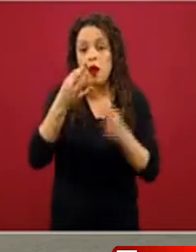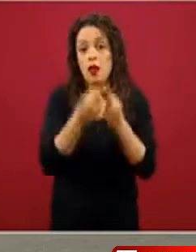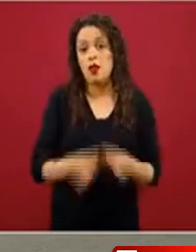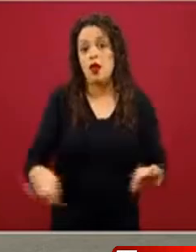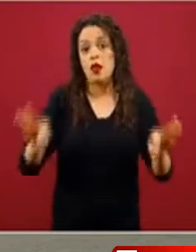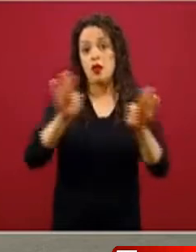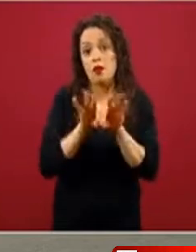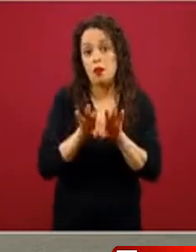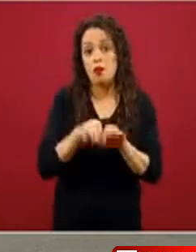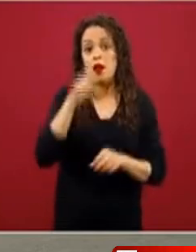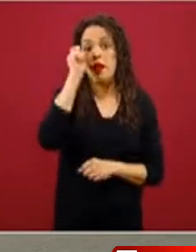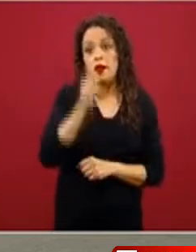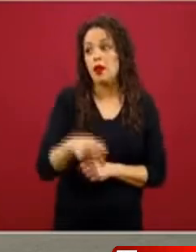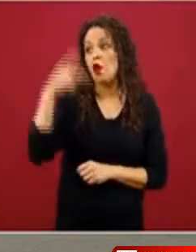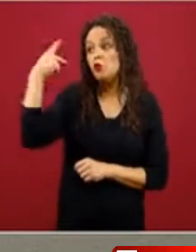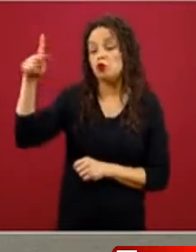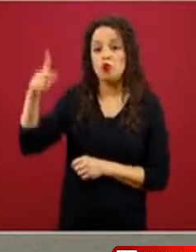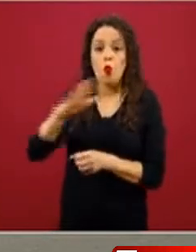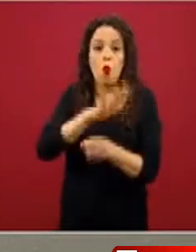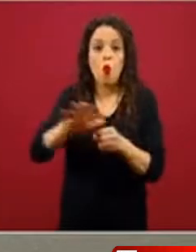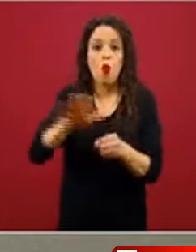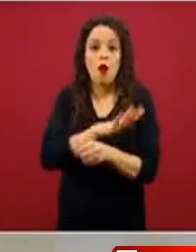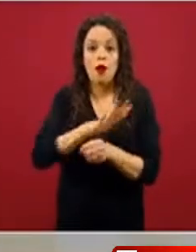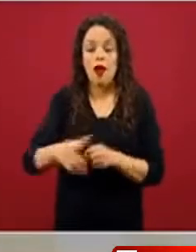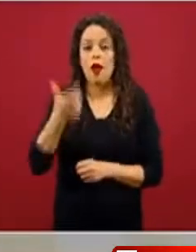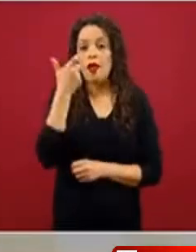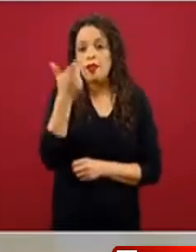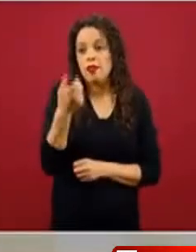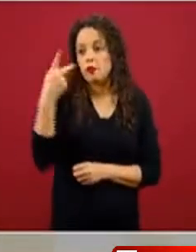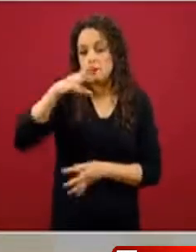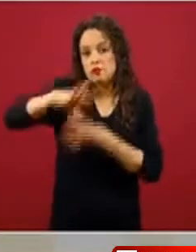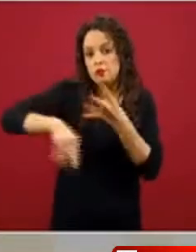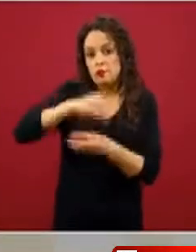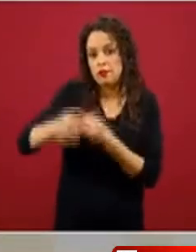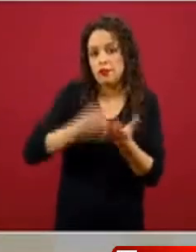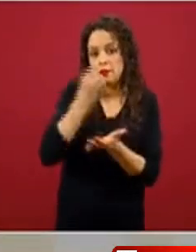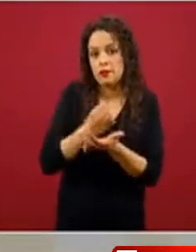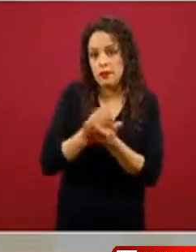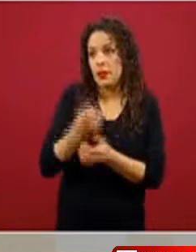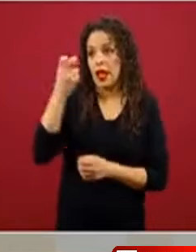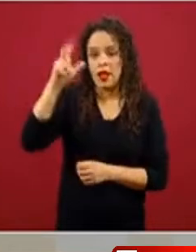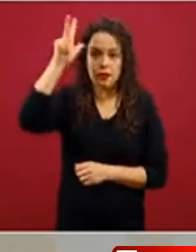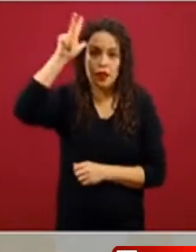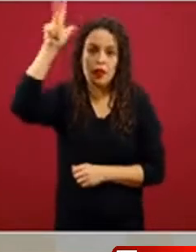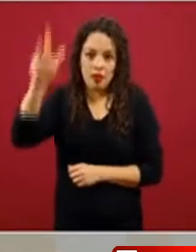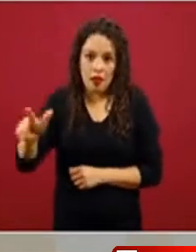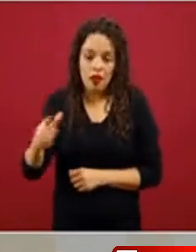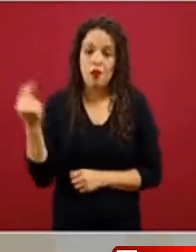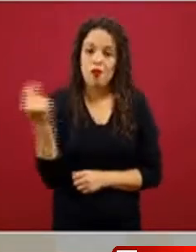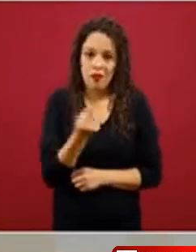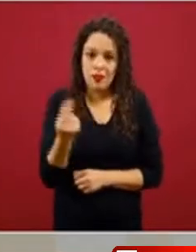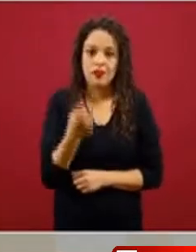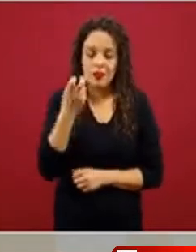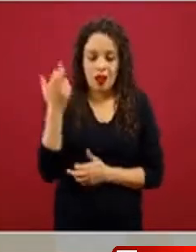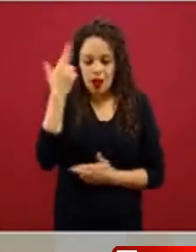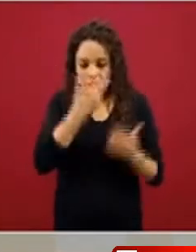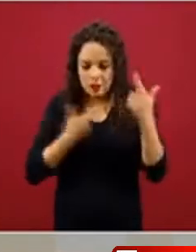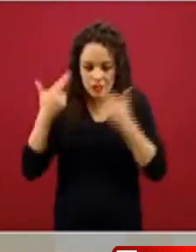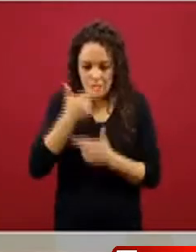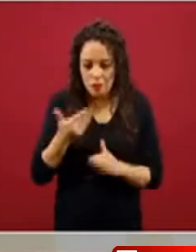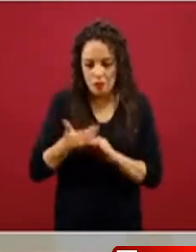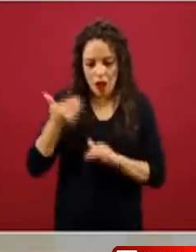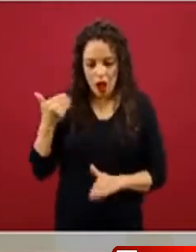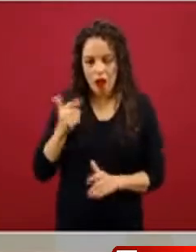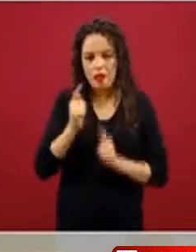importante de la economía local, de la economía social en el estado de Hidalgo, y analizamos con cuidado una